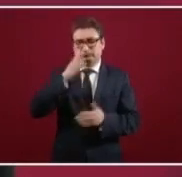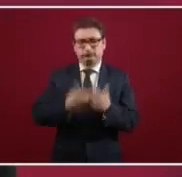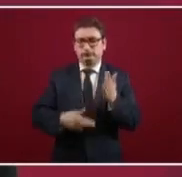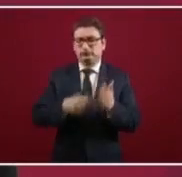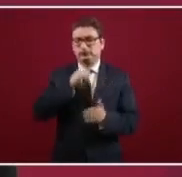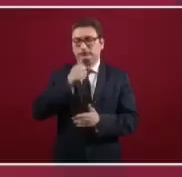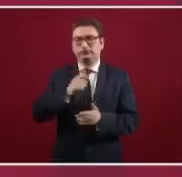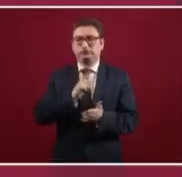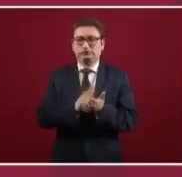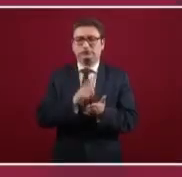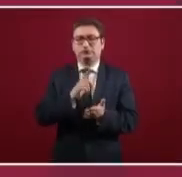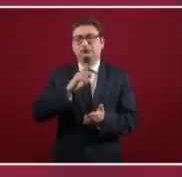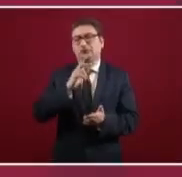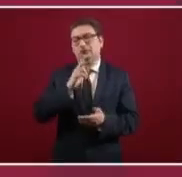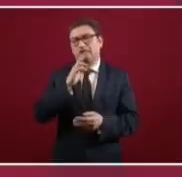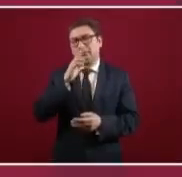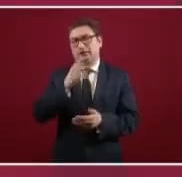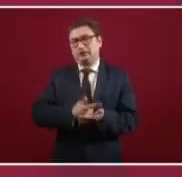qué